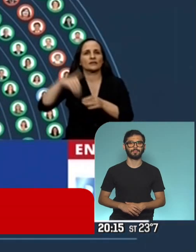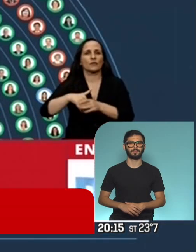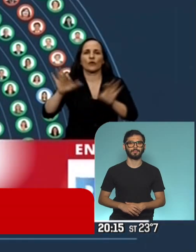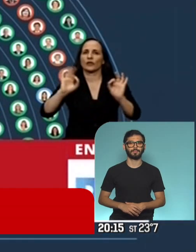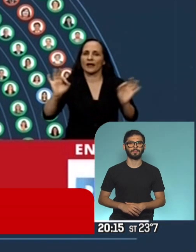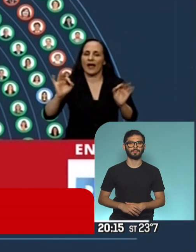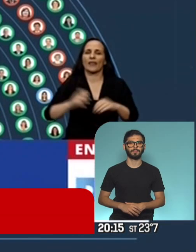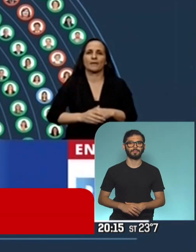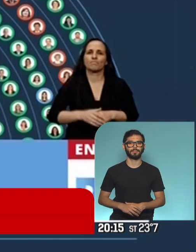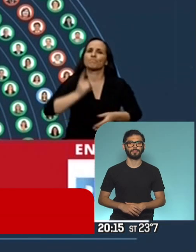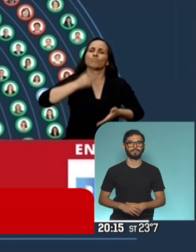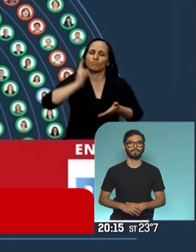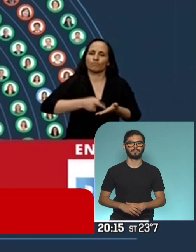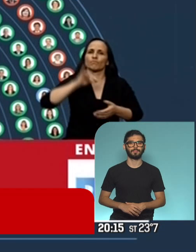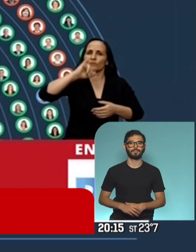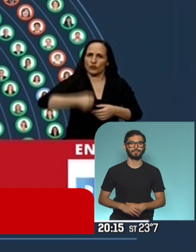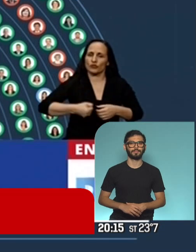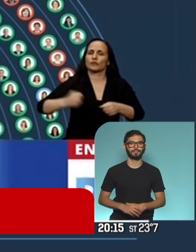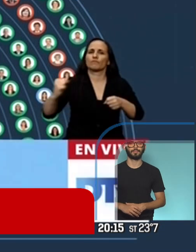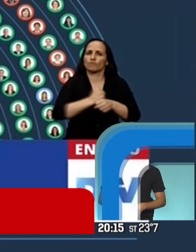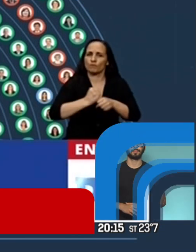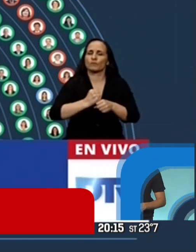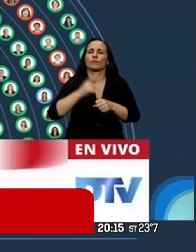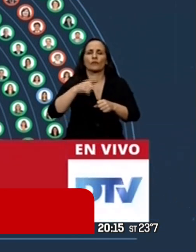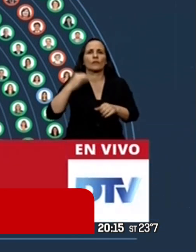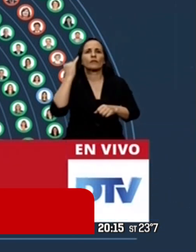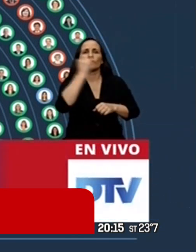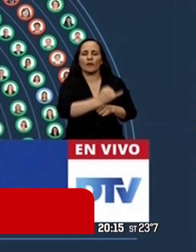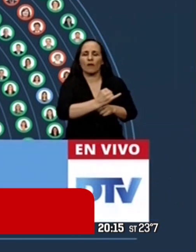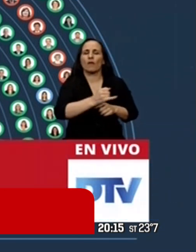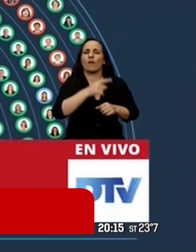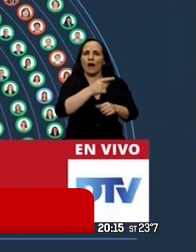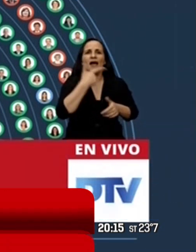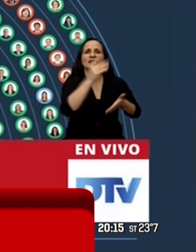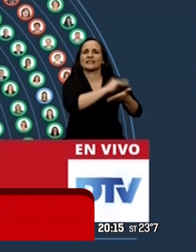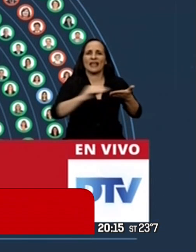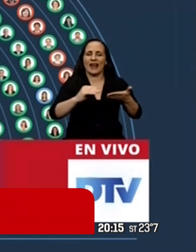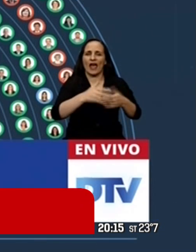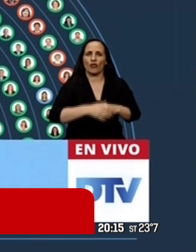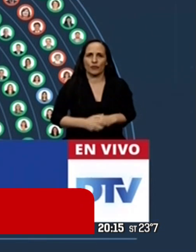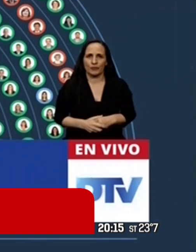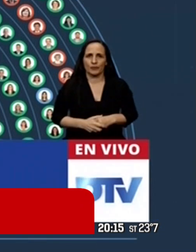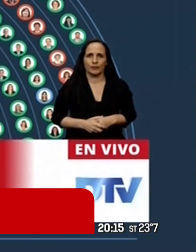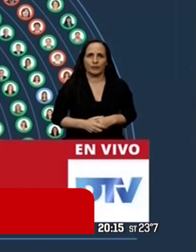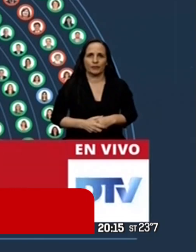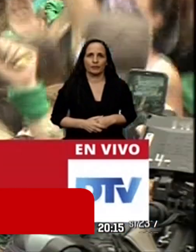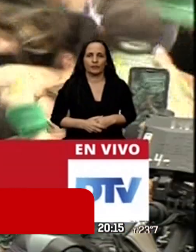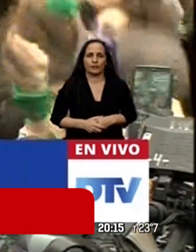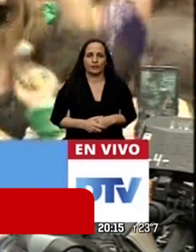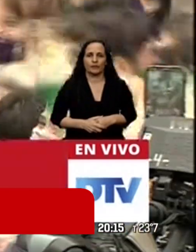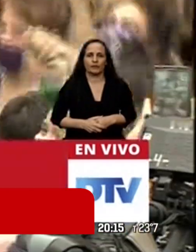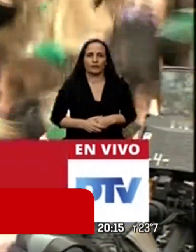abstenciones. Resulta afirmativo. Se comunicará al Honorable Senado.